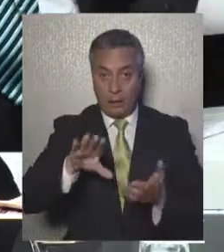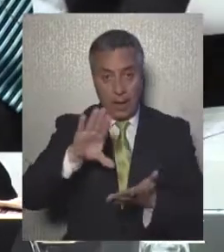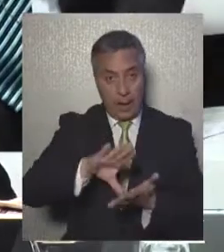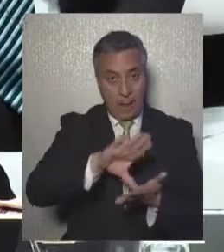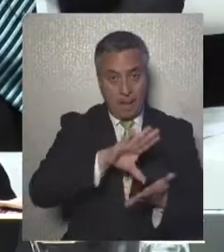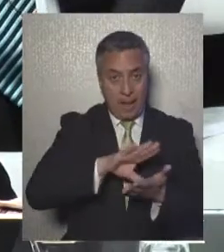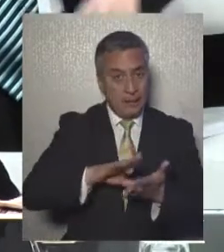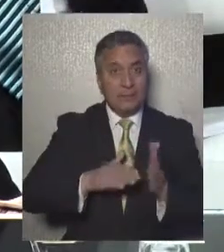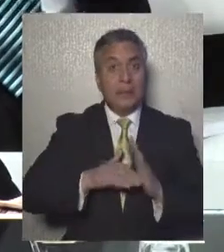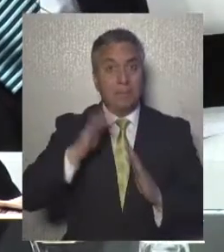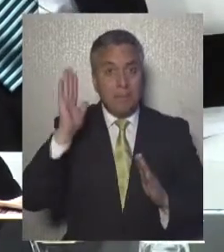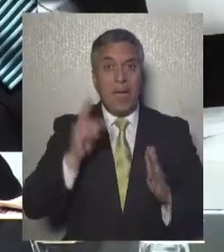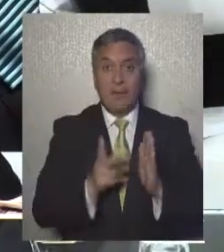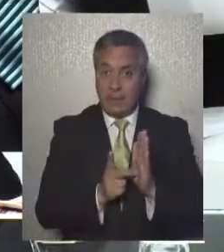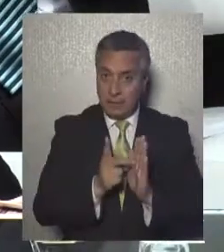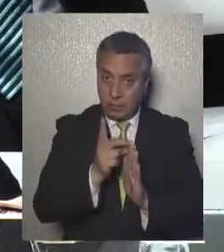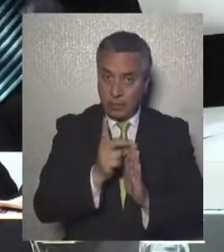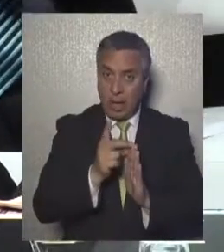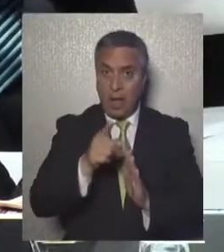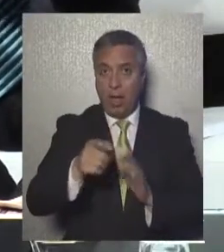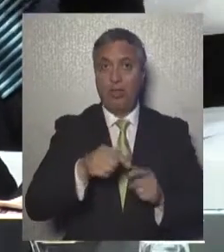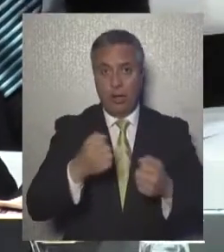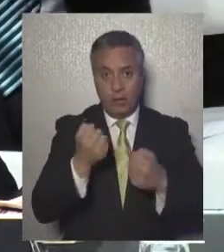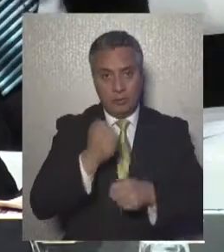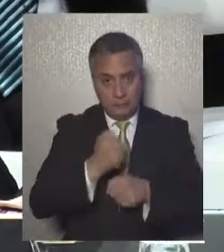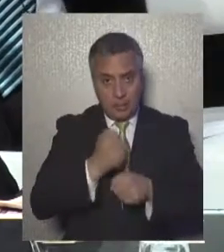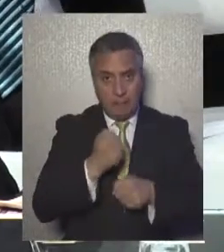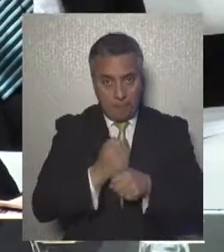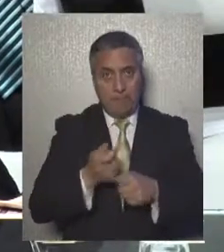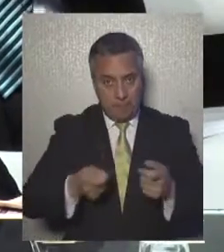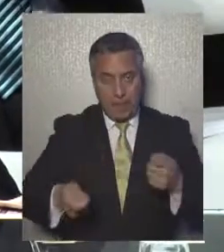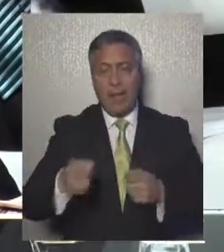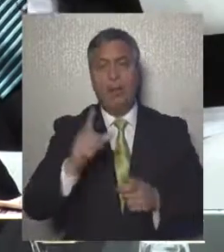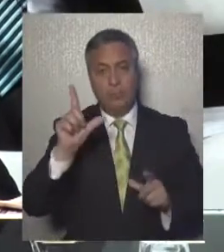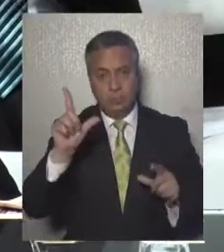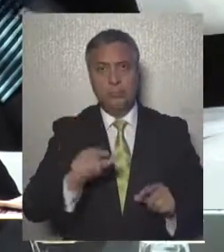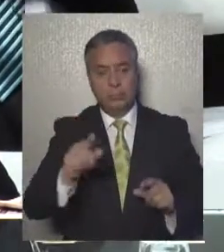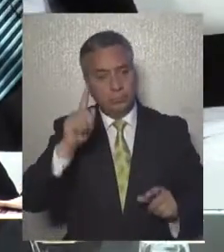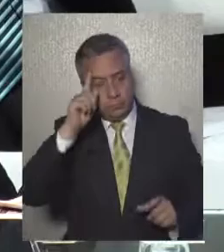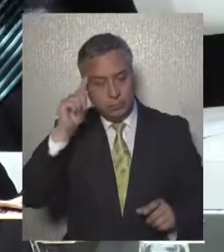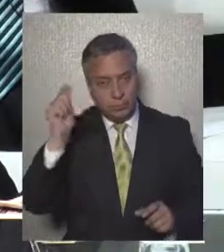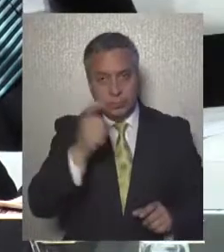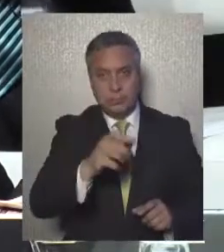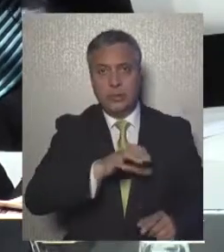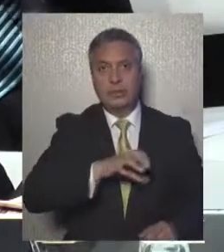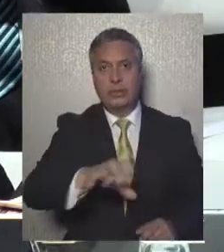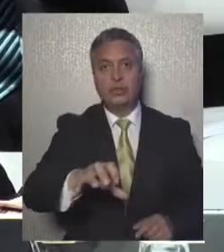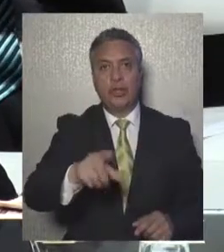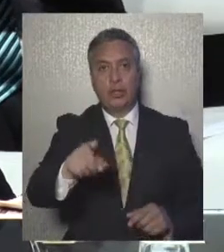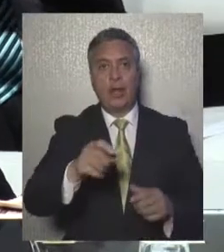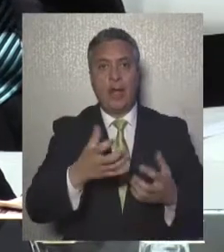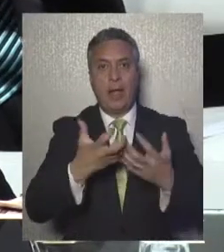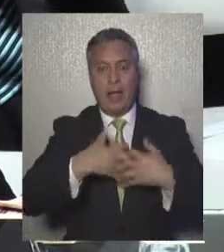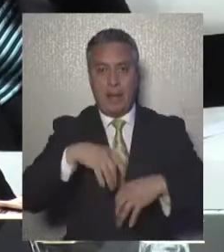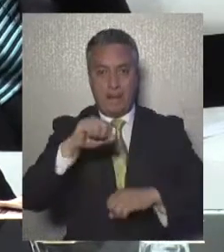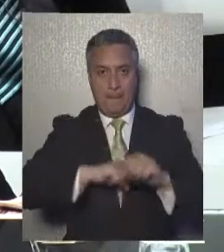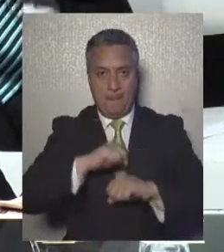más desarrollados, la mayor parte del empleo recientemente está creado por el sector de empresas emergentes.